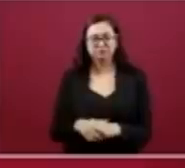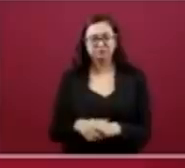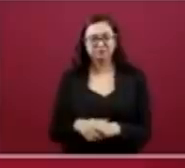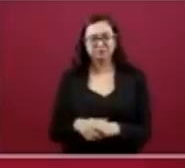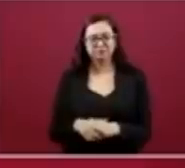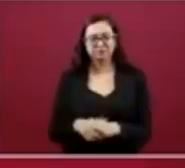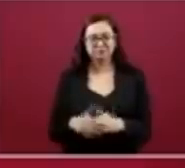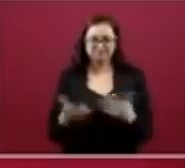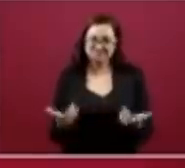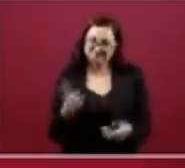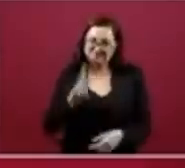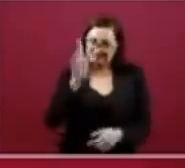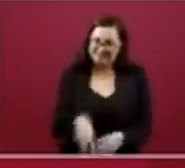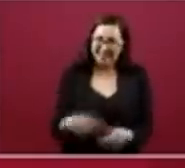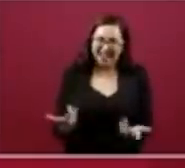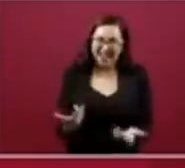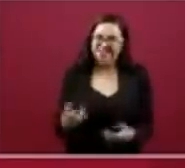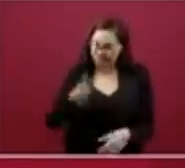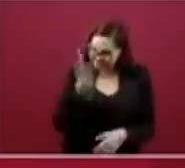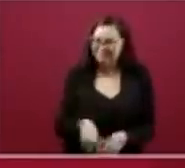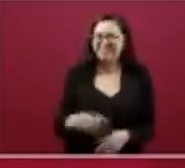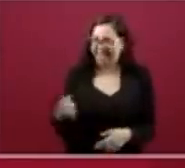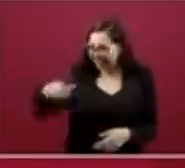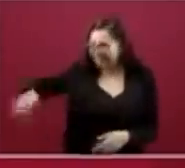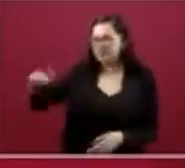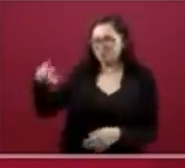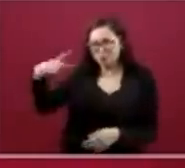cuando en realidad eran los dueños de los bosques.